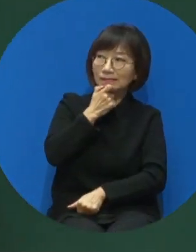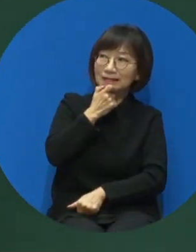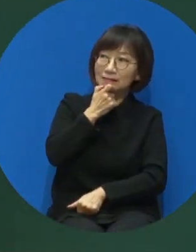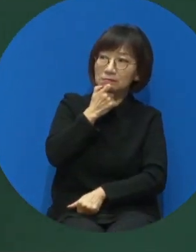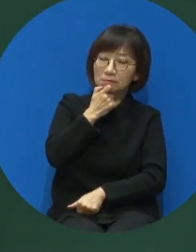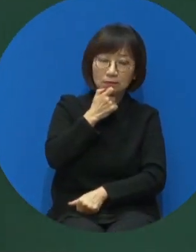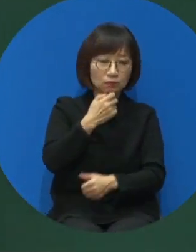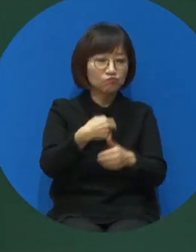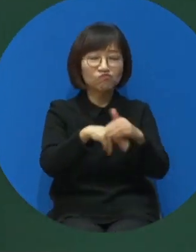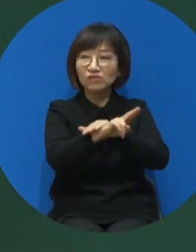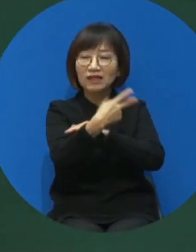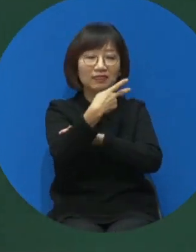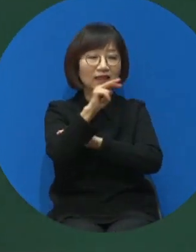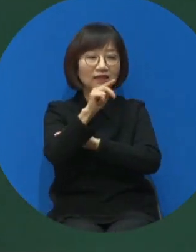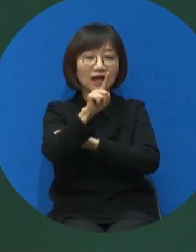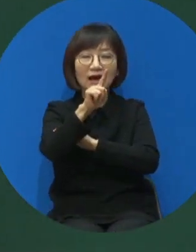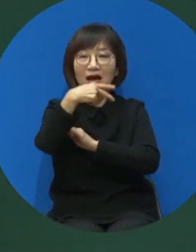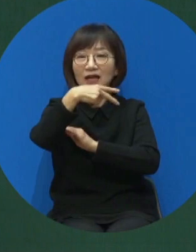otra vez